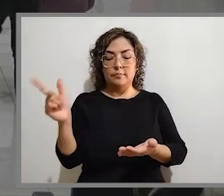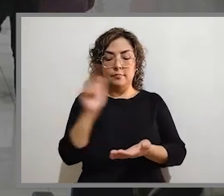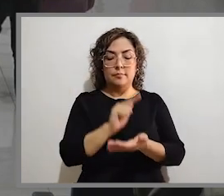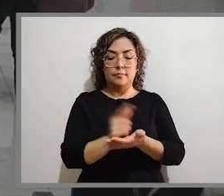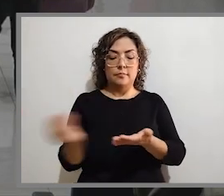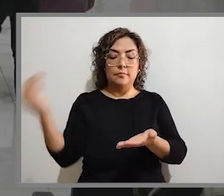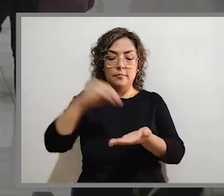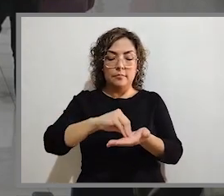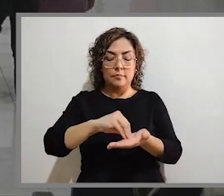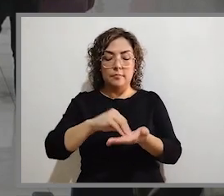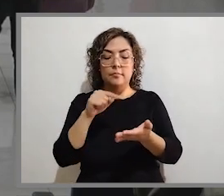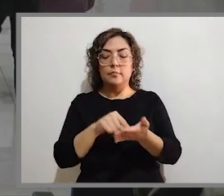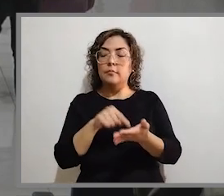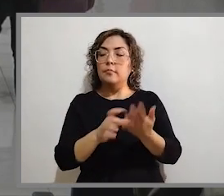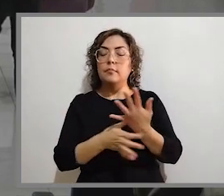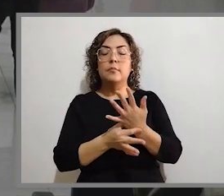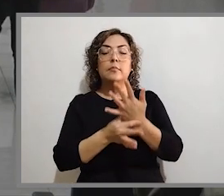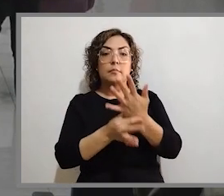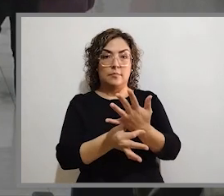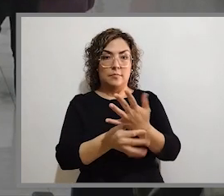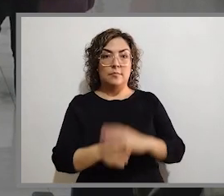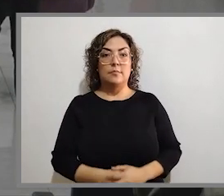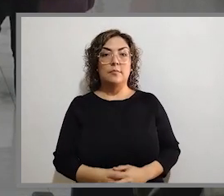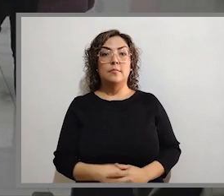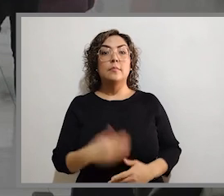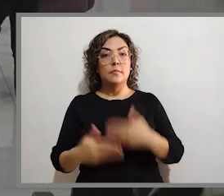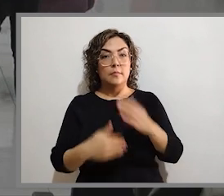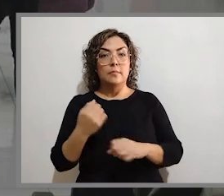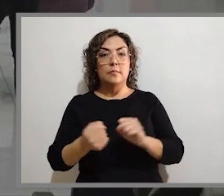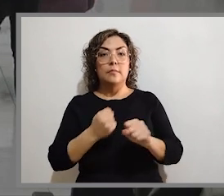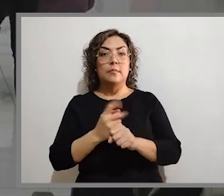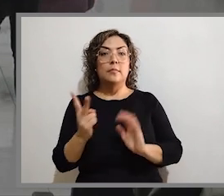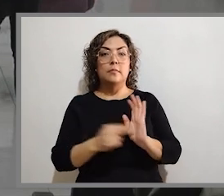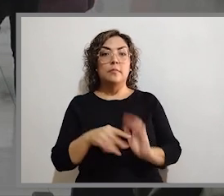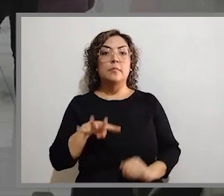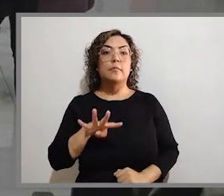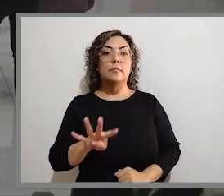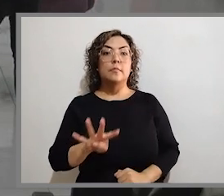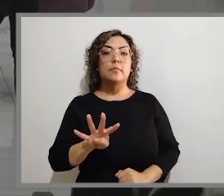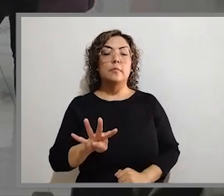las postulaciones. La de 2019 sí tenía que ver con